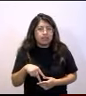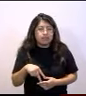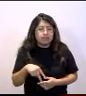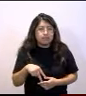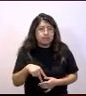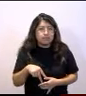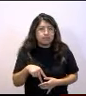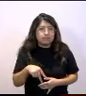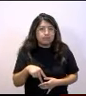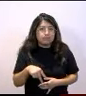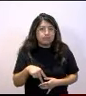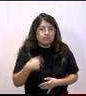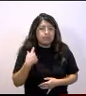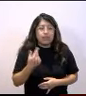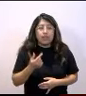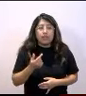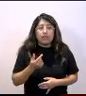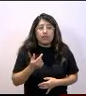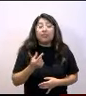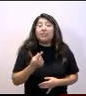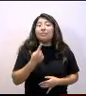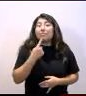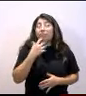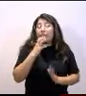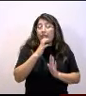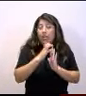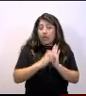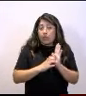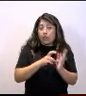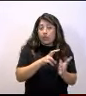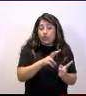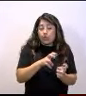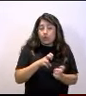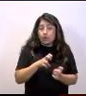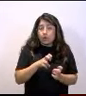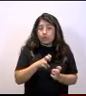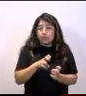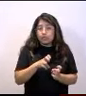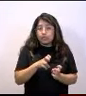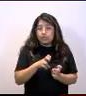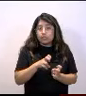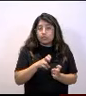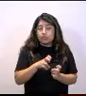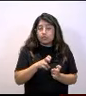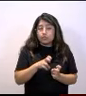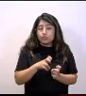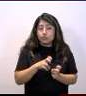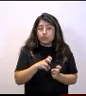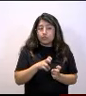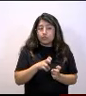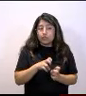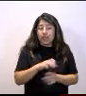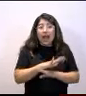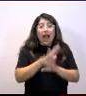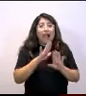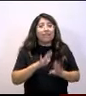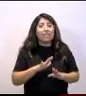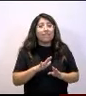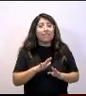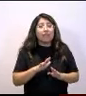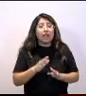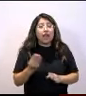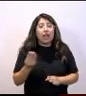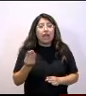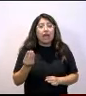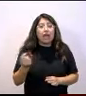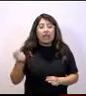de deflactación? La deflactación, y esto también son matemáticas, va a mermar los ingresos